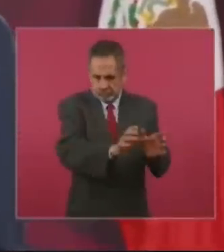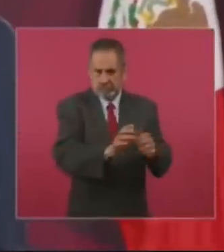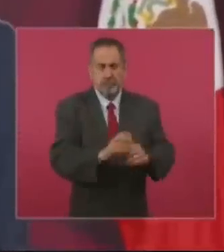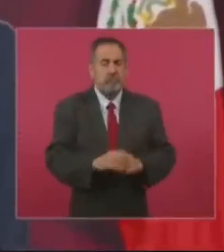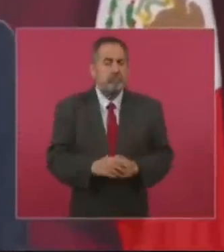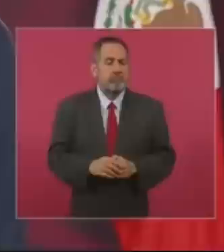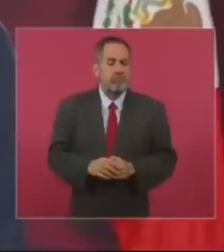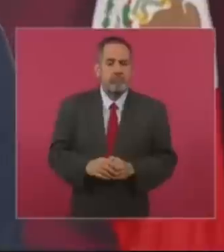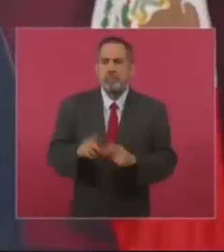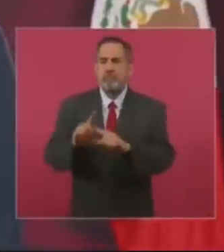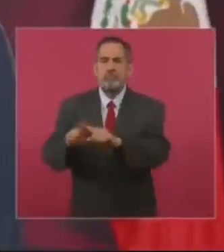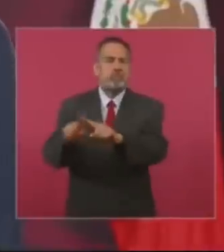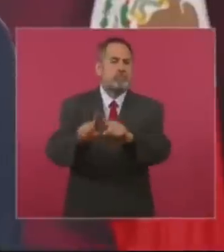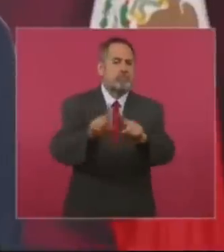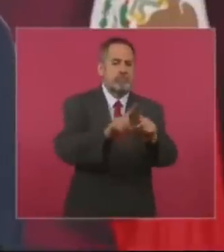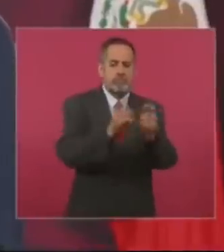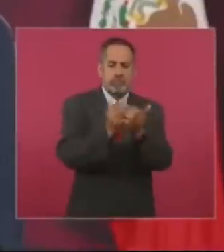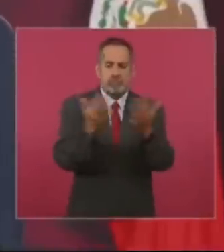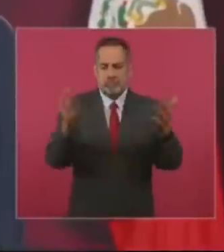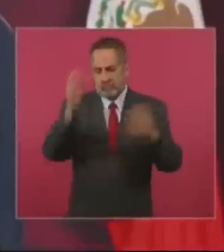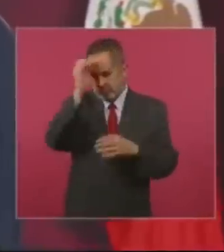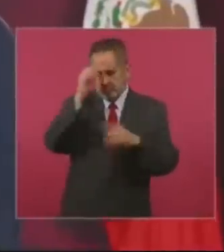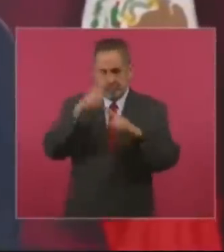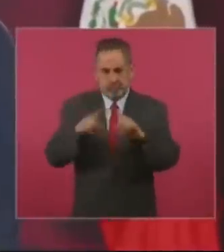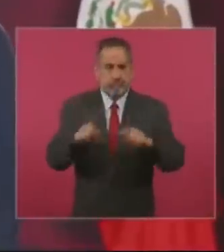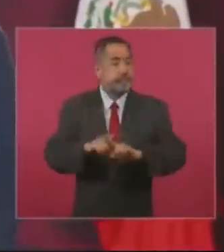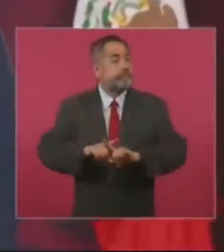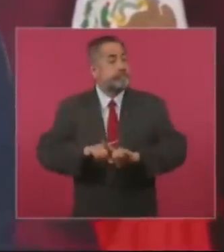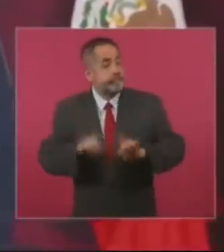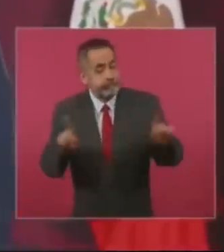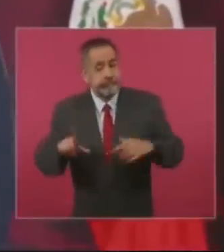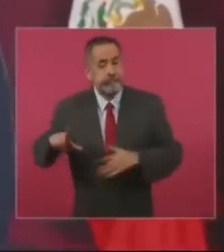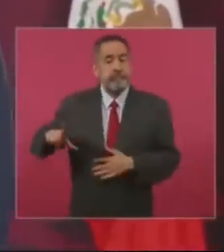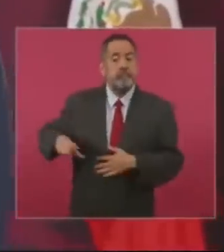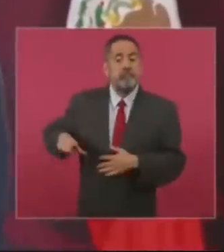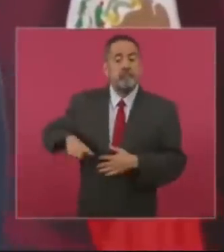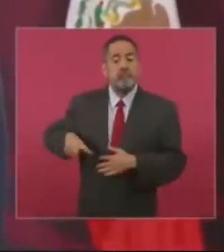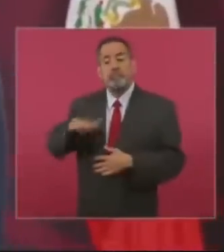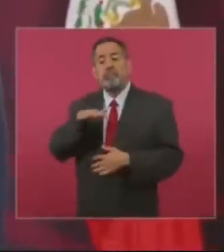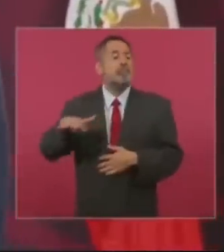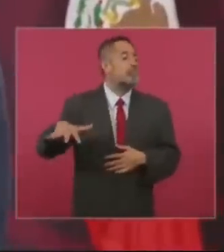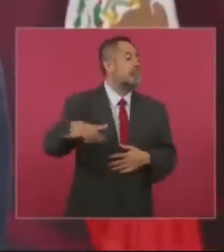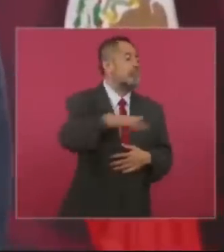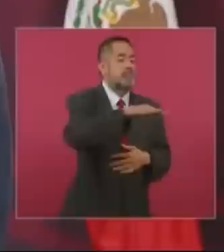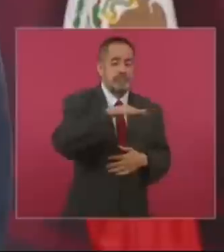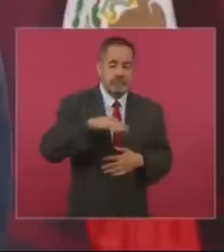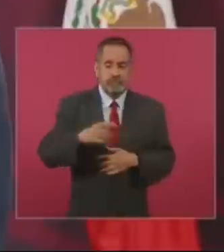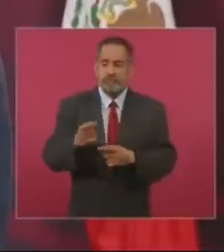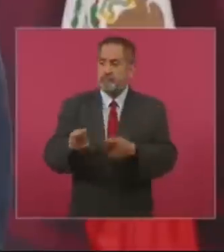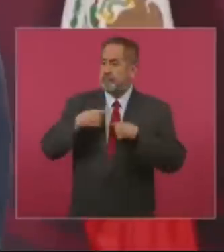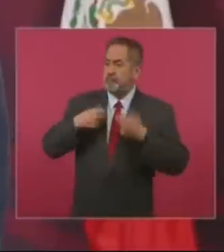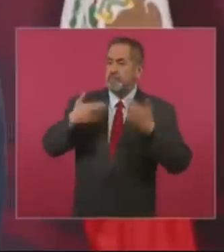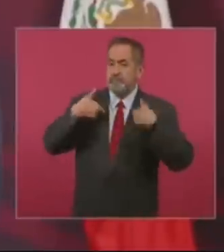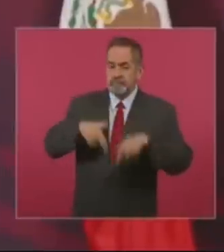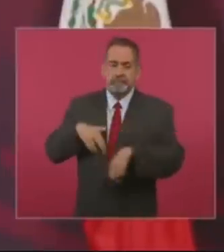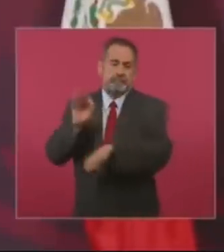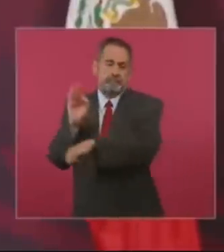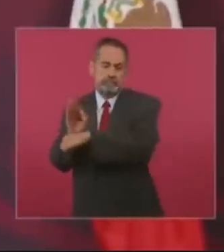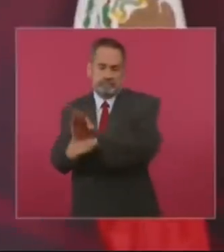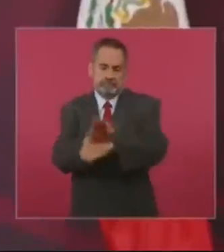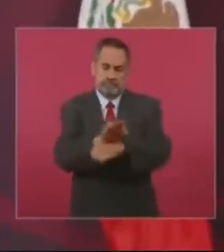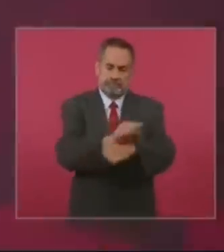tuvo pluralidad gobierno es la representación de todo el pueblo Entonces